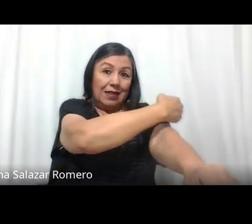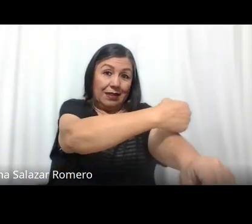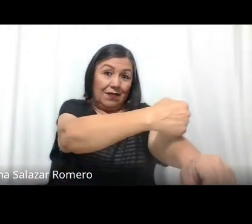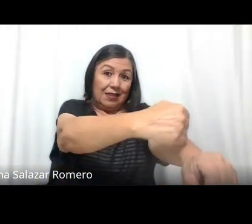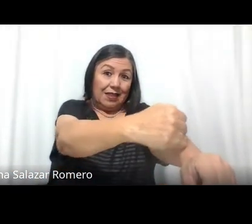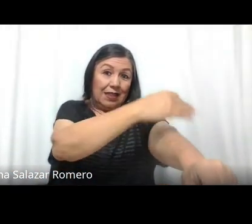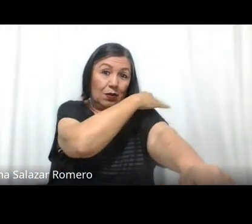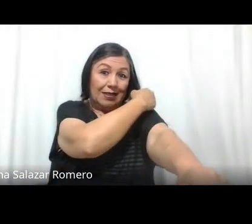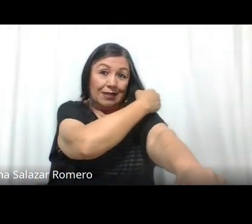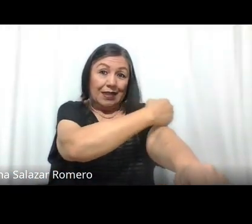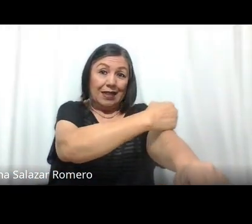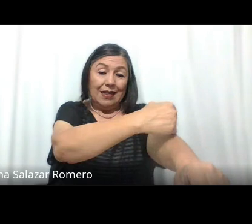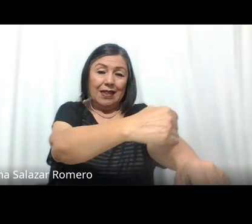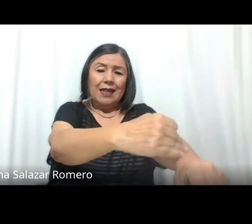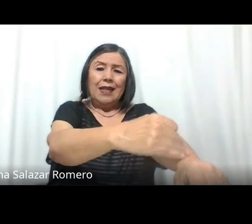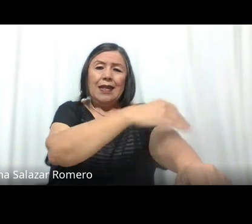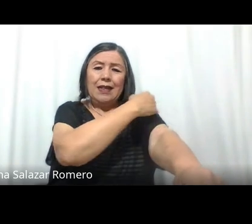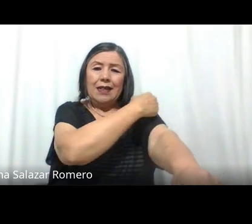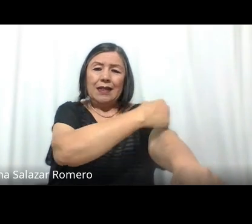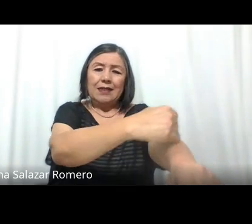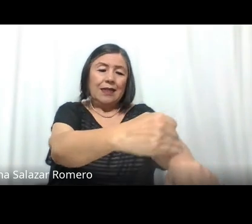y atraviesa y lo hace en